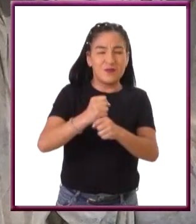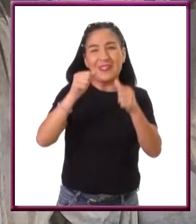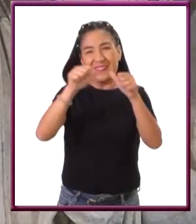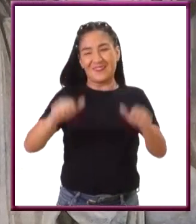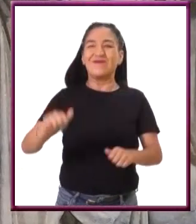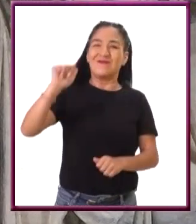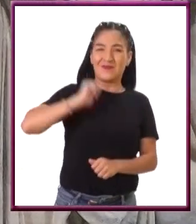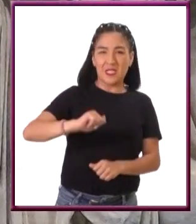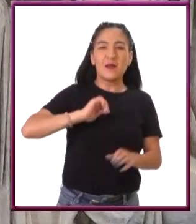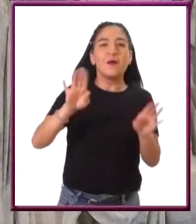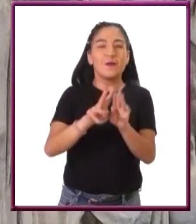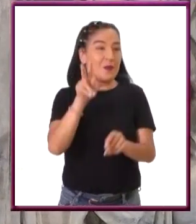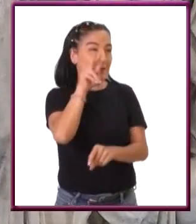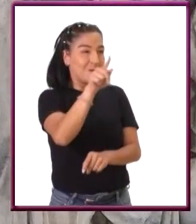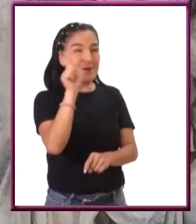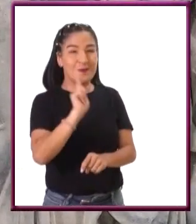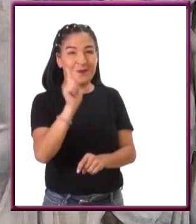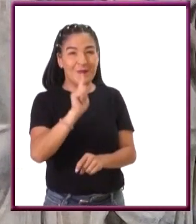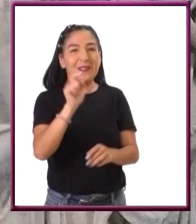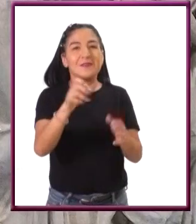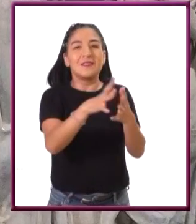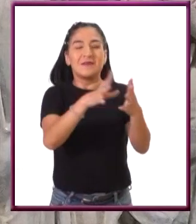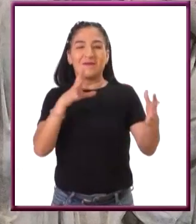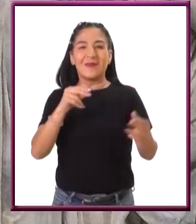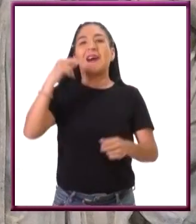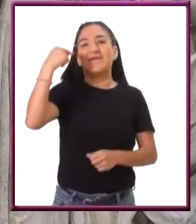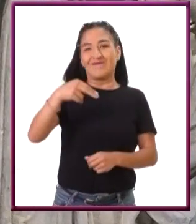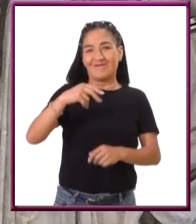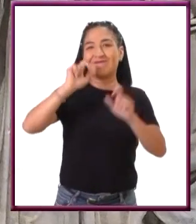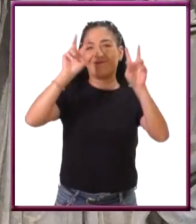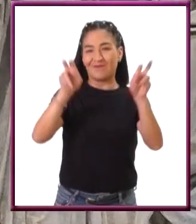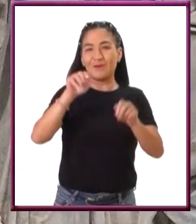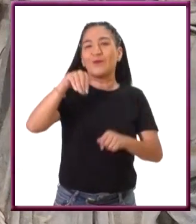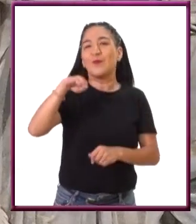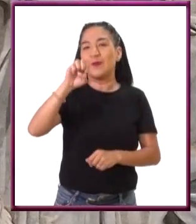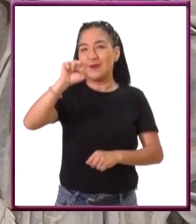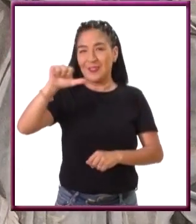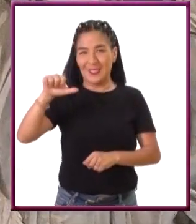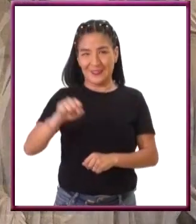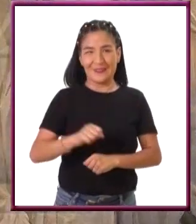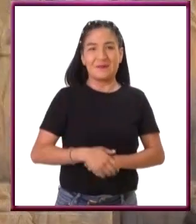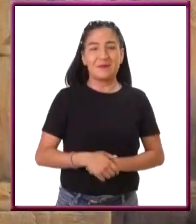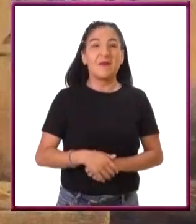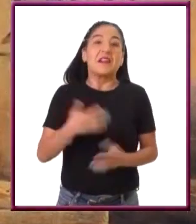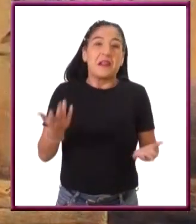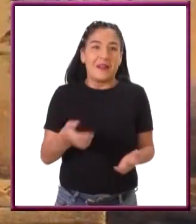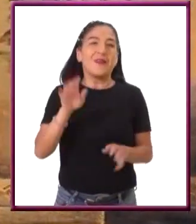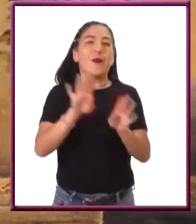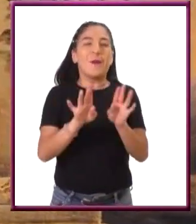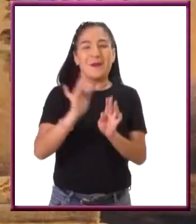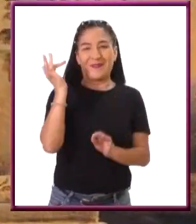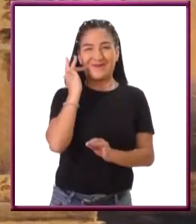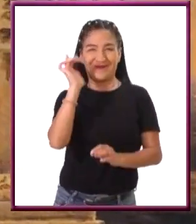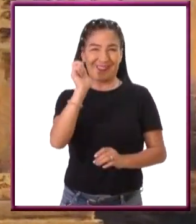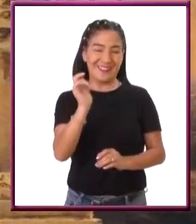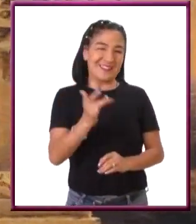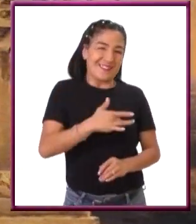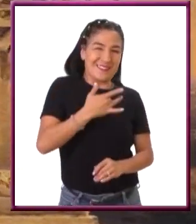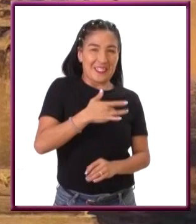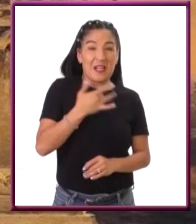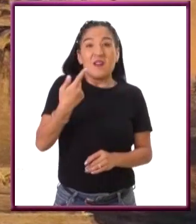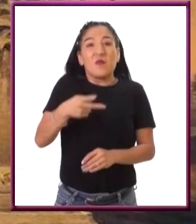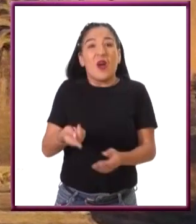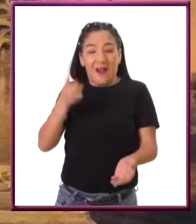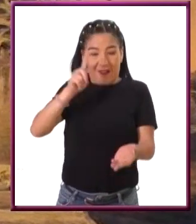muchas épocas se inspiraban en mujeres y las llamaron sus musas. Aunque parece un gesto halagador, anula